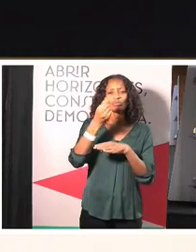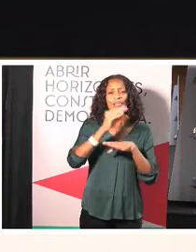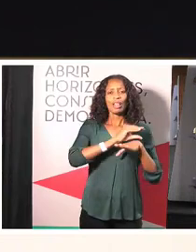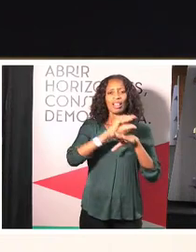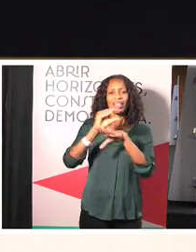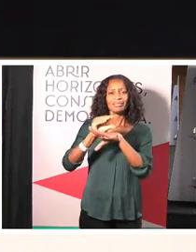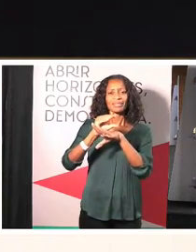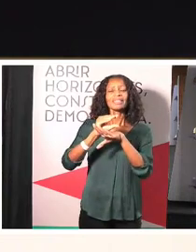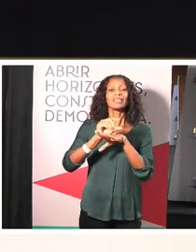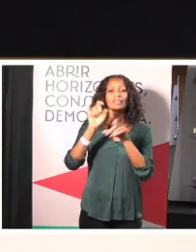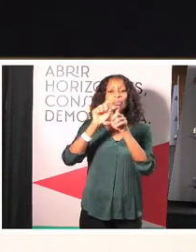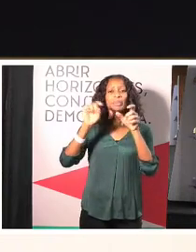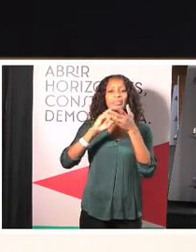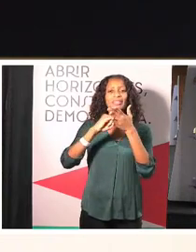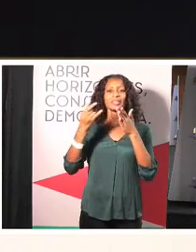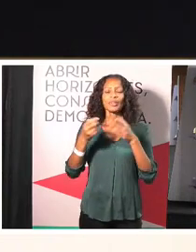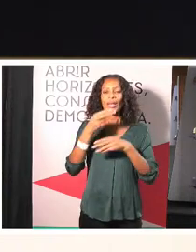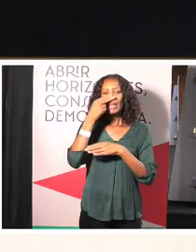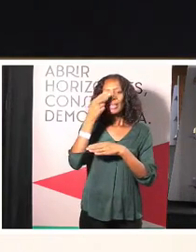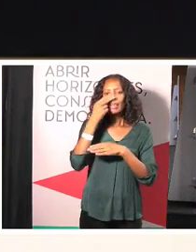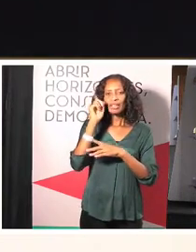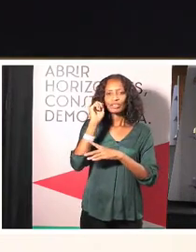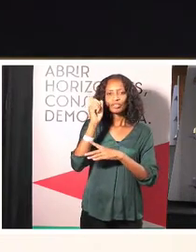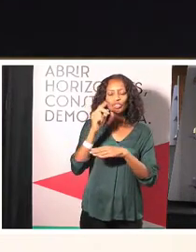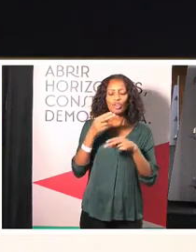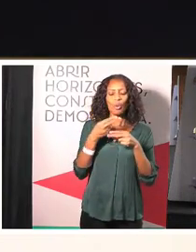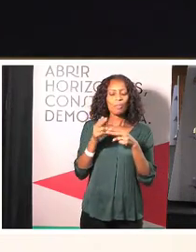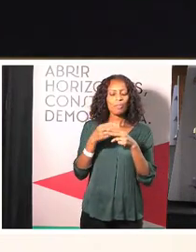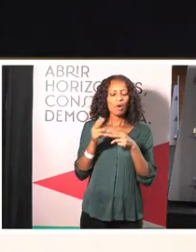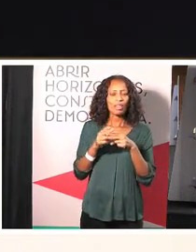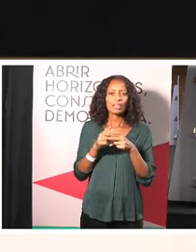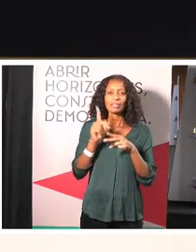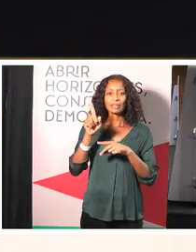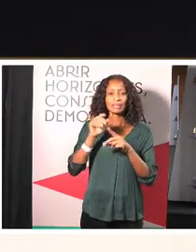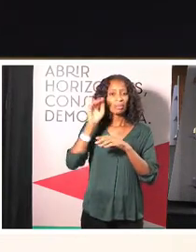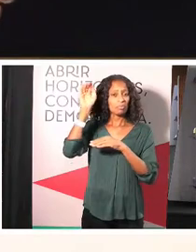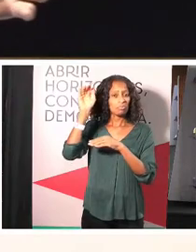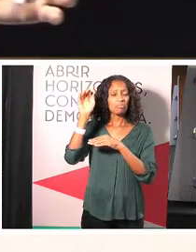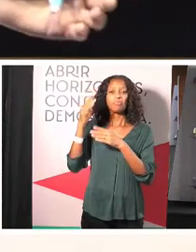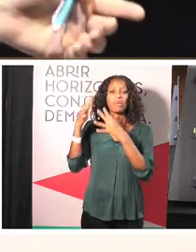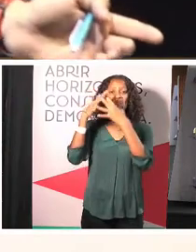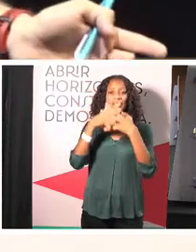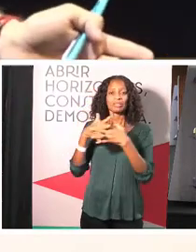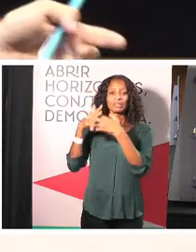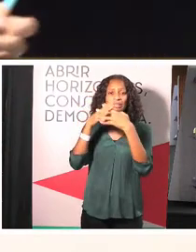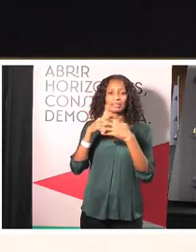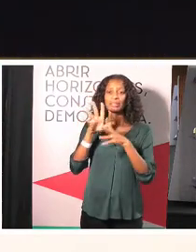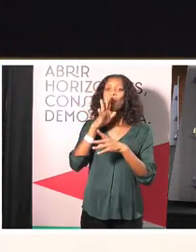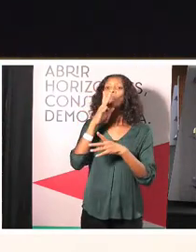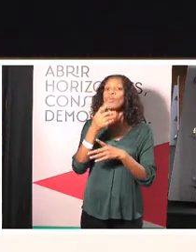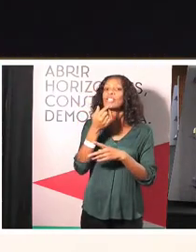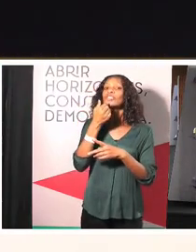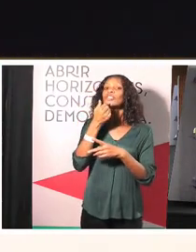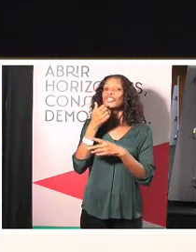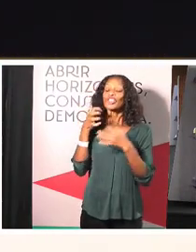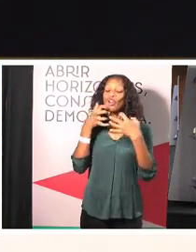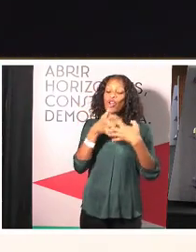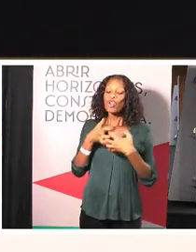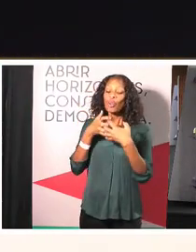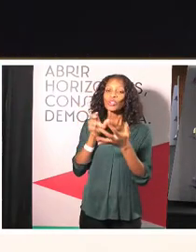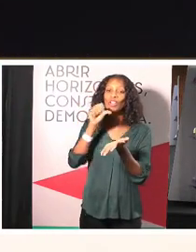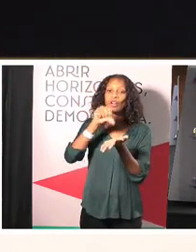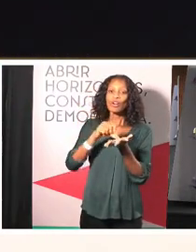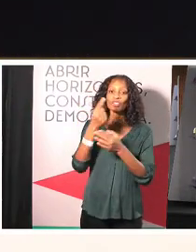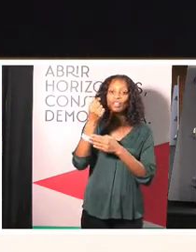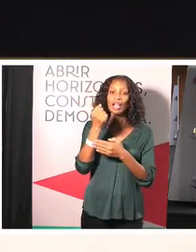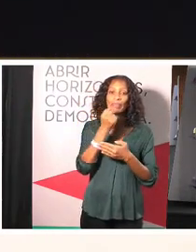tienen intereses solamente geopolíticos, o sea, no son los intereses de Estados Unidos, y por eso hablo de lucha dentro en el corazón del capitalismo. El propio